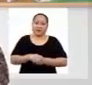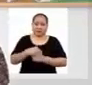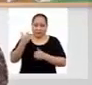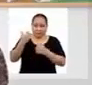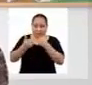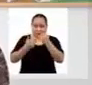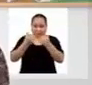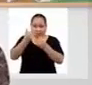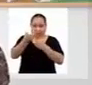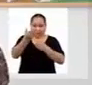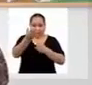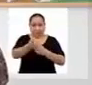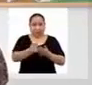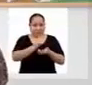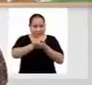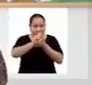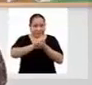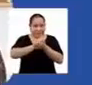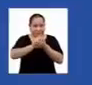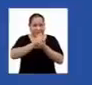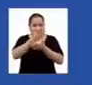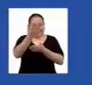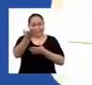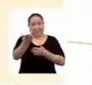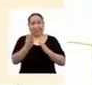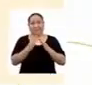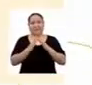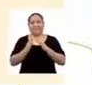pasos. Anotemos en casa.